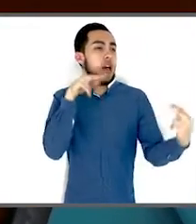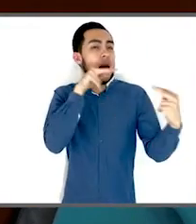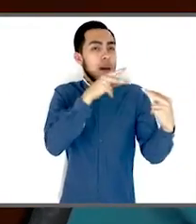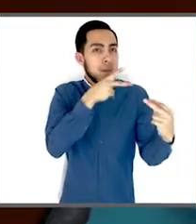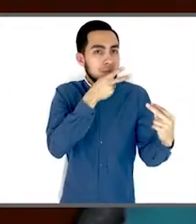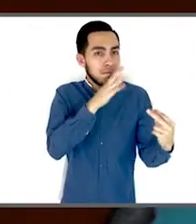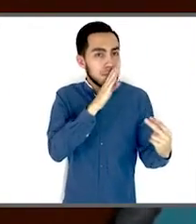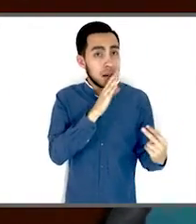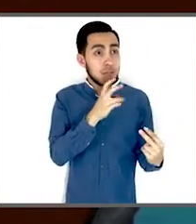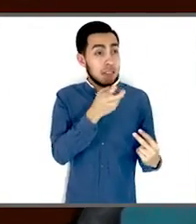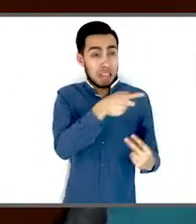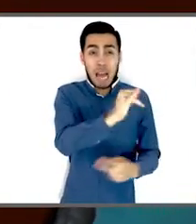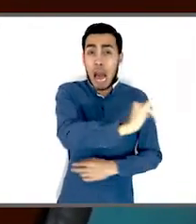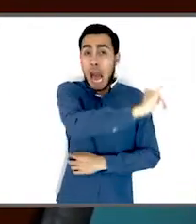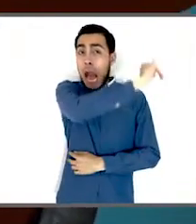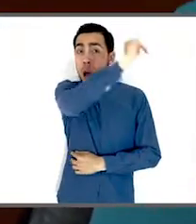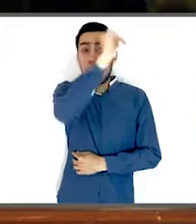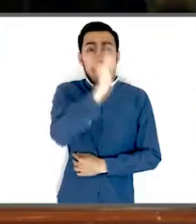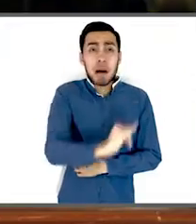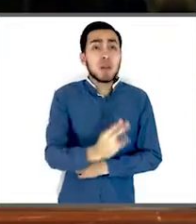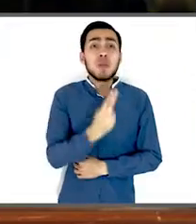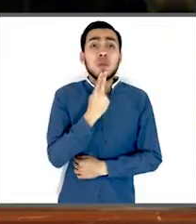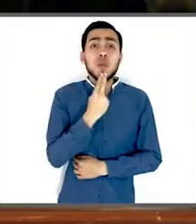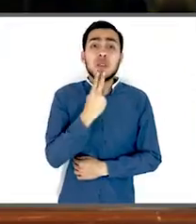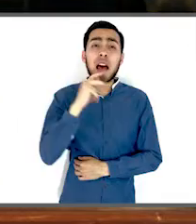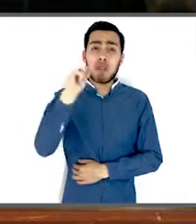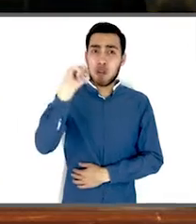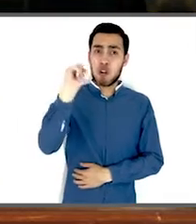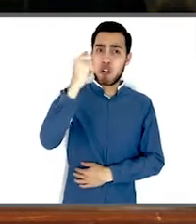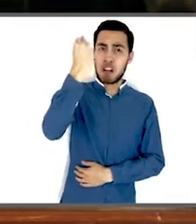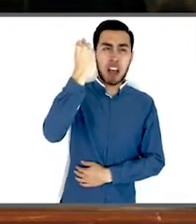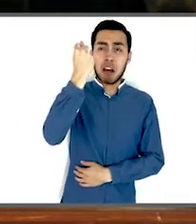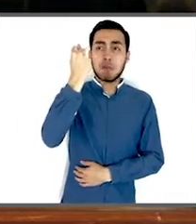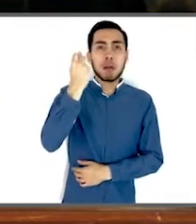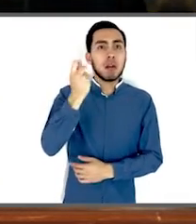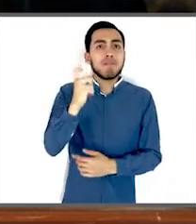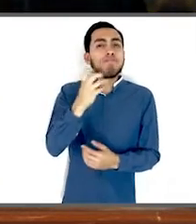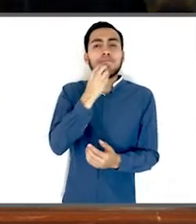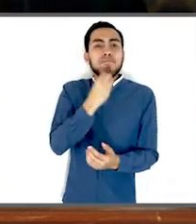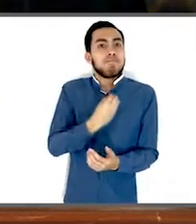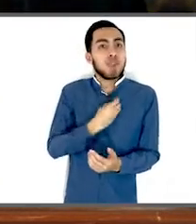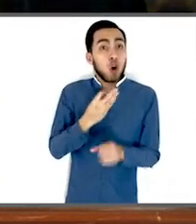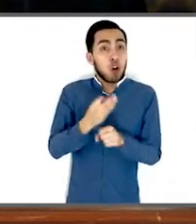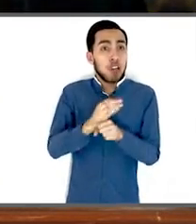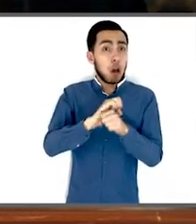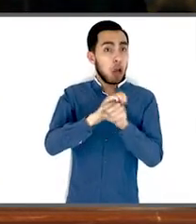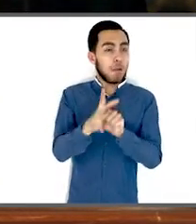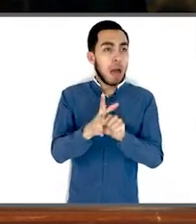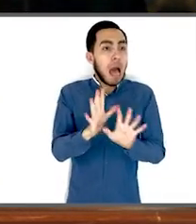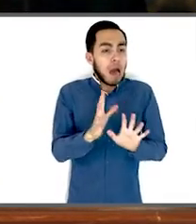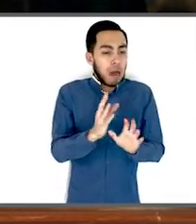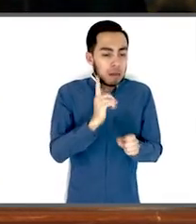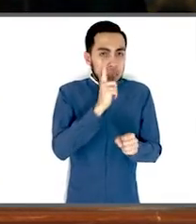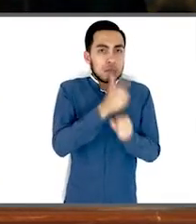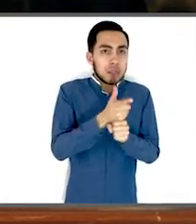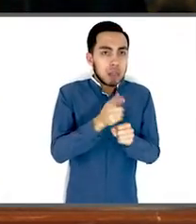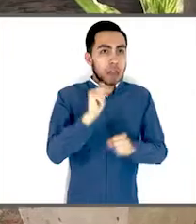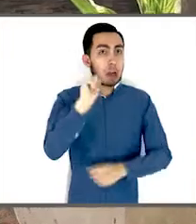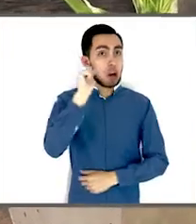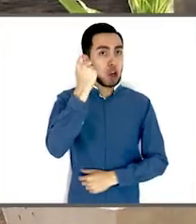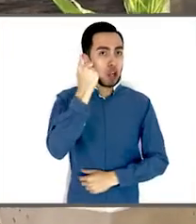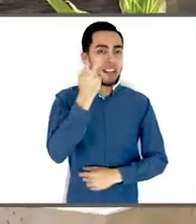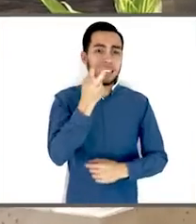yo poderlos ver a mis papás. Ellos jamás hubieran entrado a esas tecnologías si no es por la